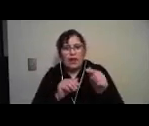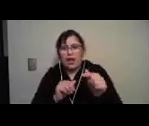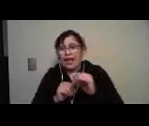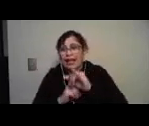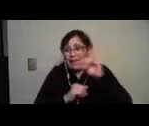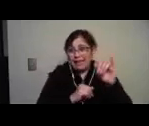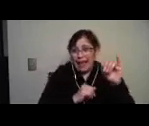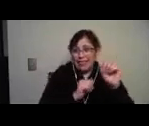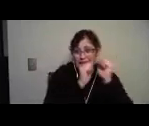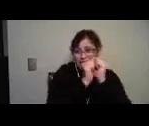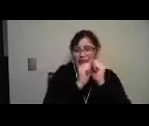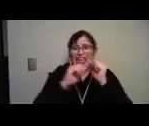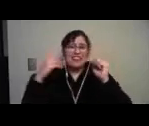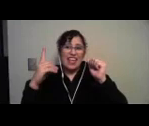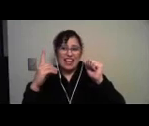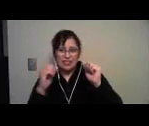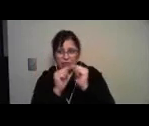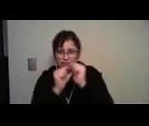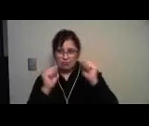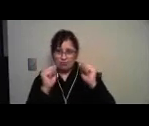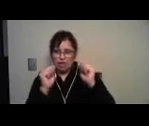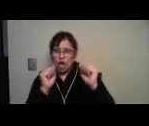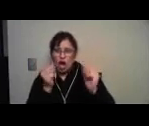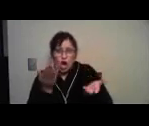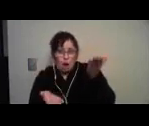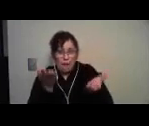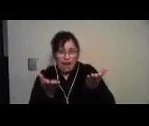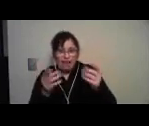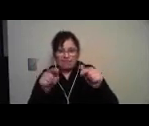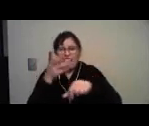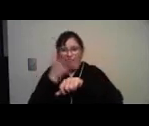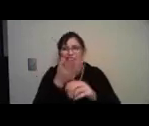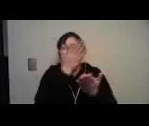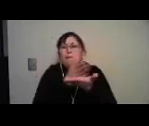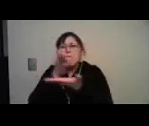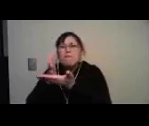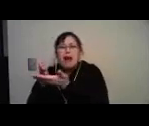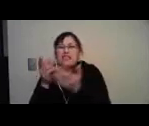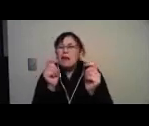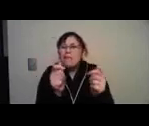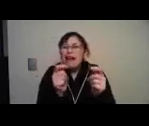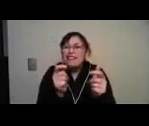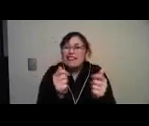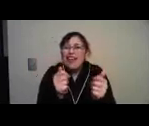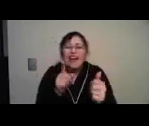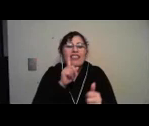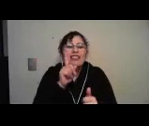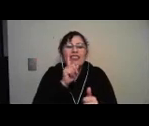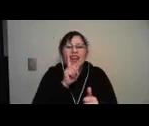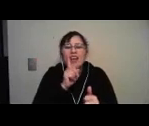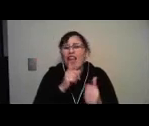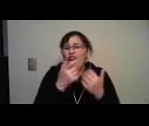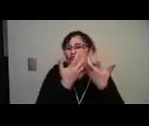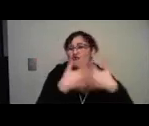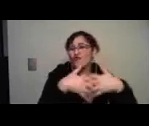izquierda y la de la derecha, van a encontrar que hay estructuras similares, ¿cierto?, que tienen una función en el sistema límbico